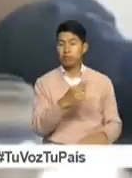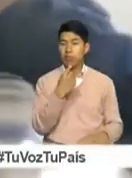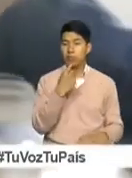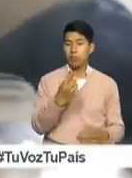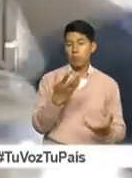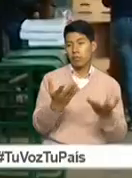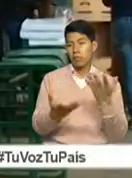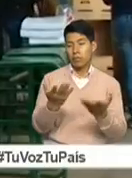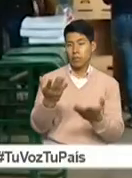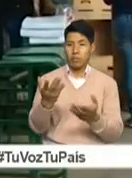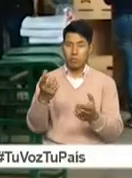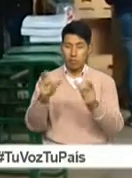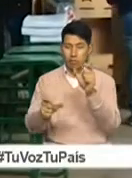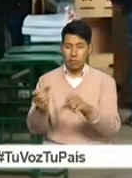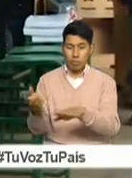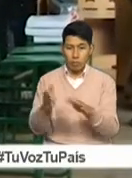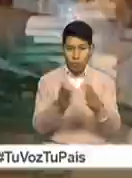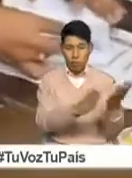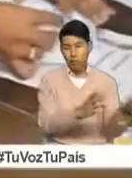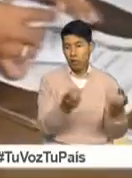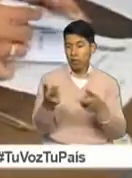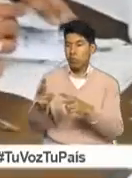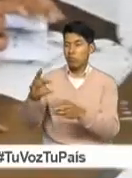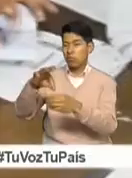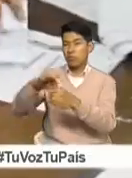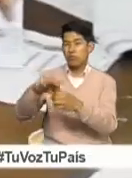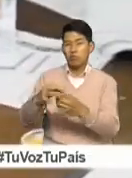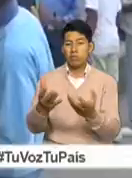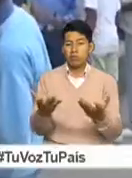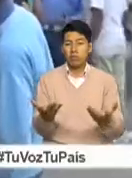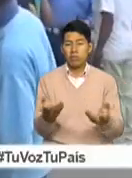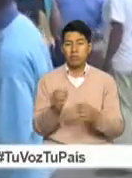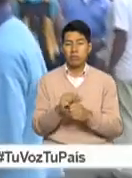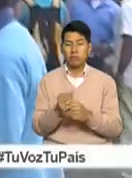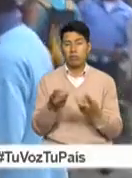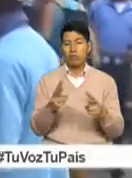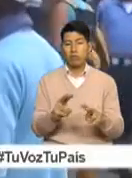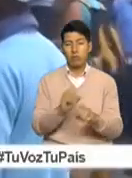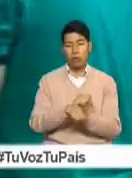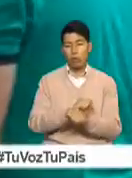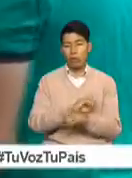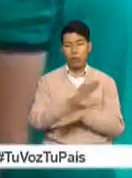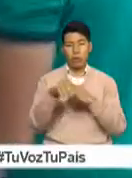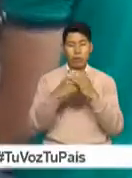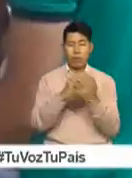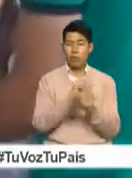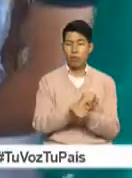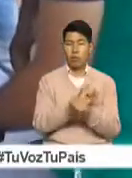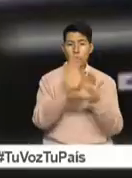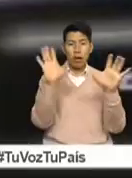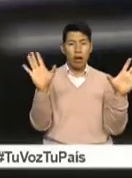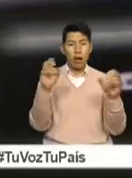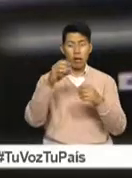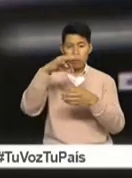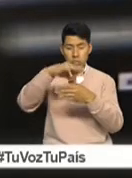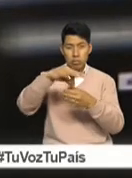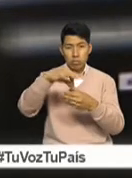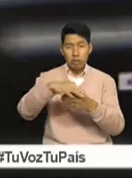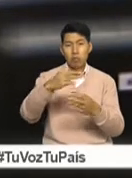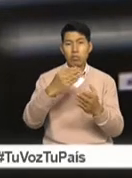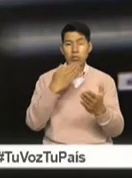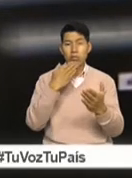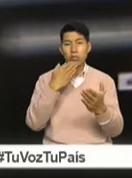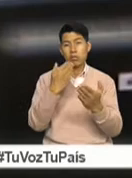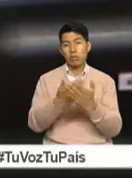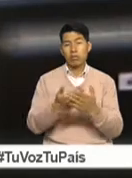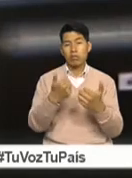fallecidas dentro de los votantes sin embargo la misión resaltó la transparencia y apertura del cn queremos expresar